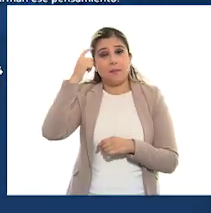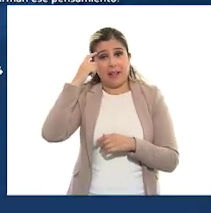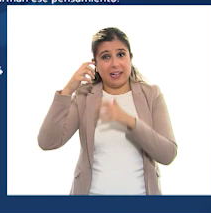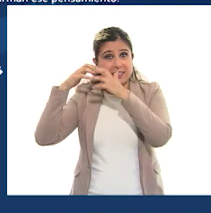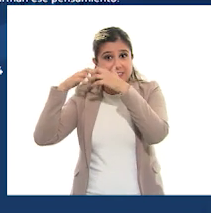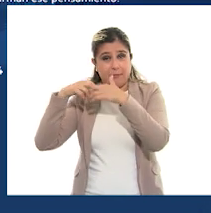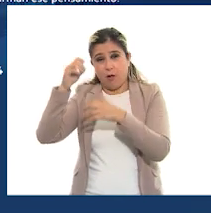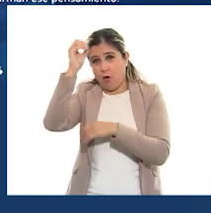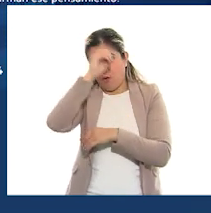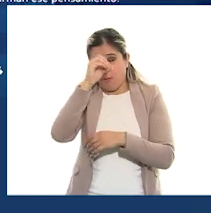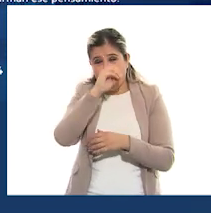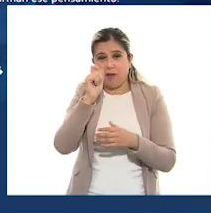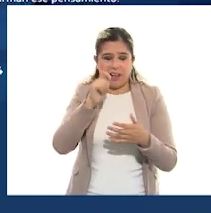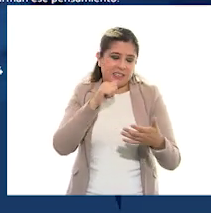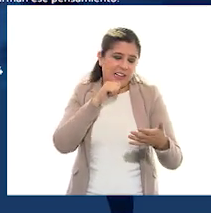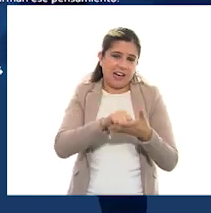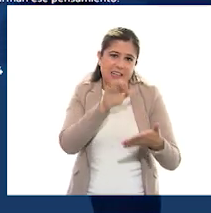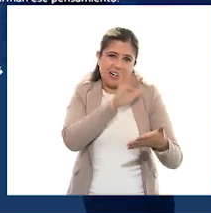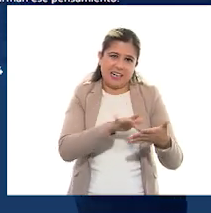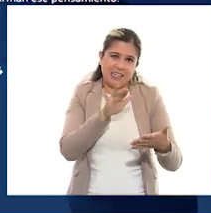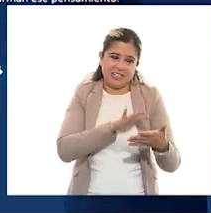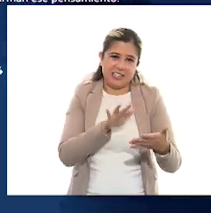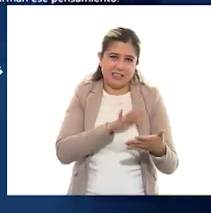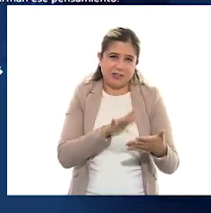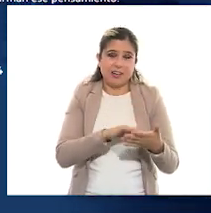cerebro, opinión, carta de los lectores en...